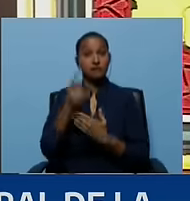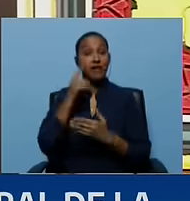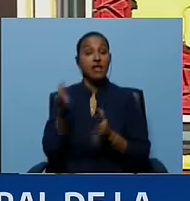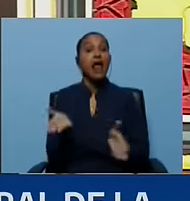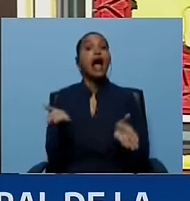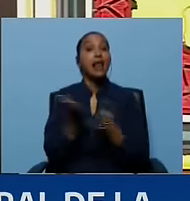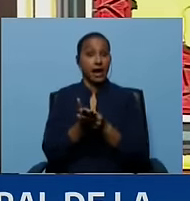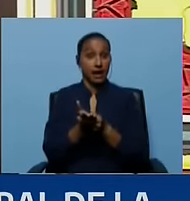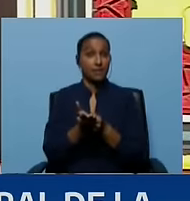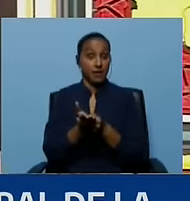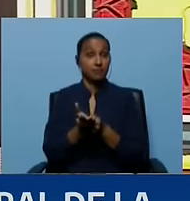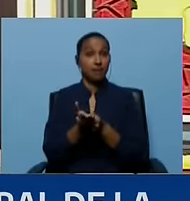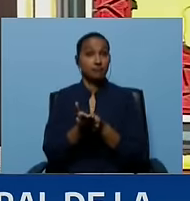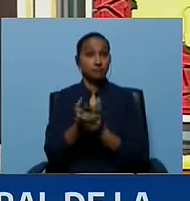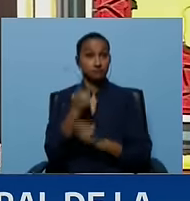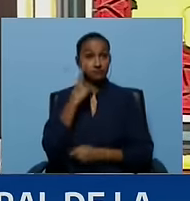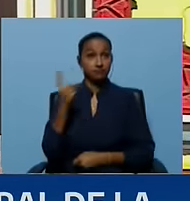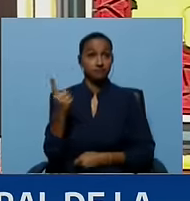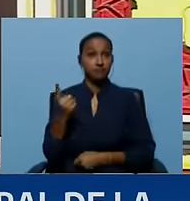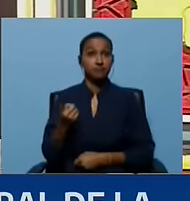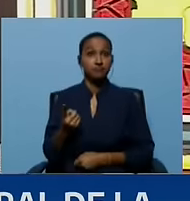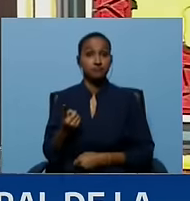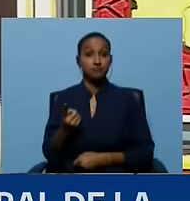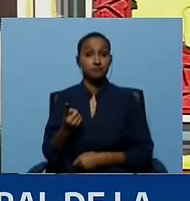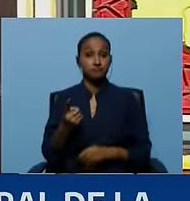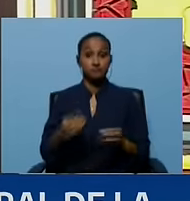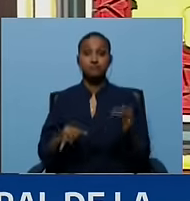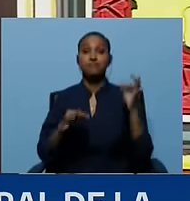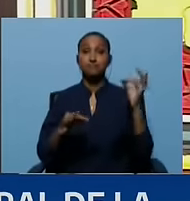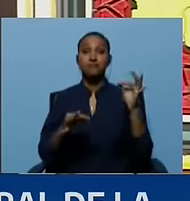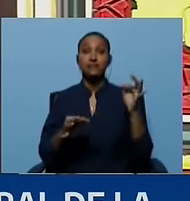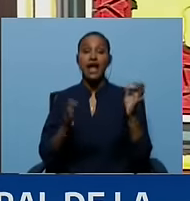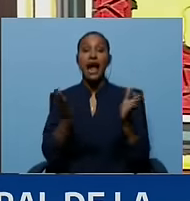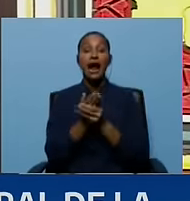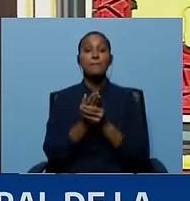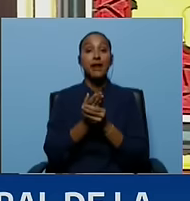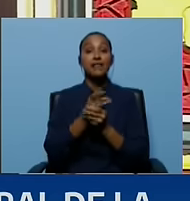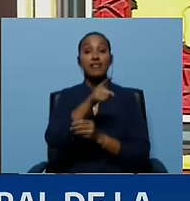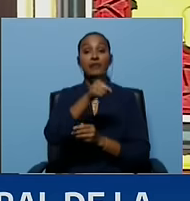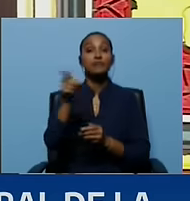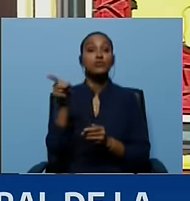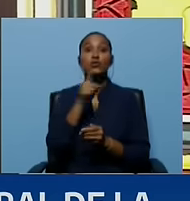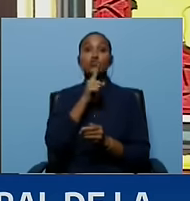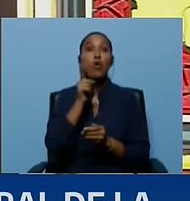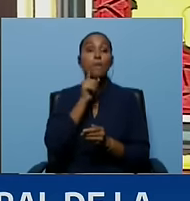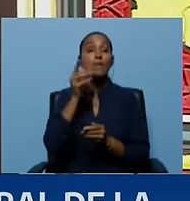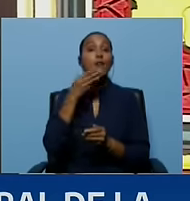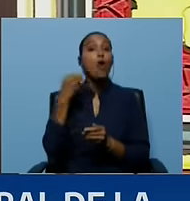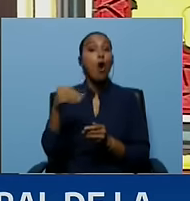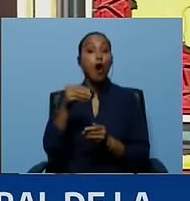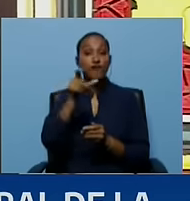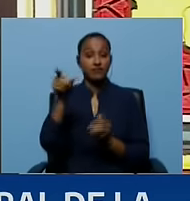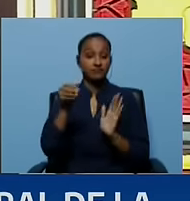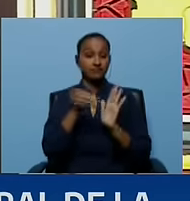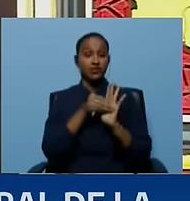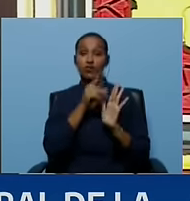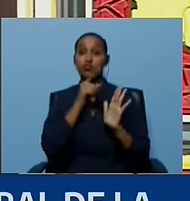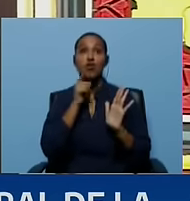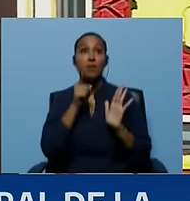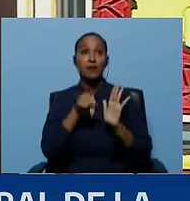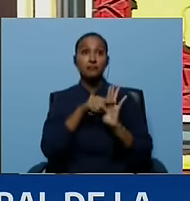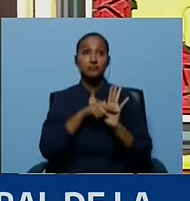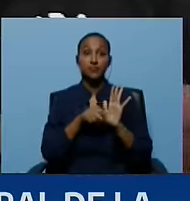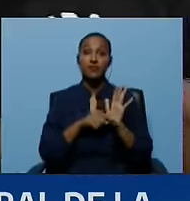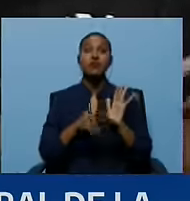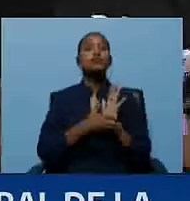ministro de Presidencia. Aquí están los muchachos. No voy a decir de dónde. Nada más voy a decir los